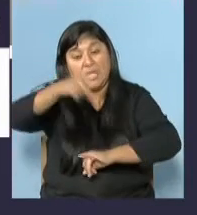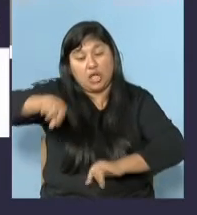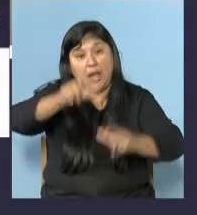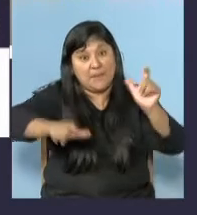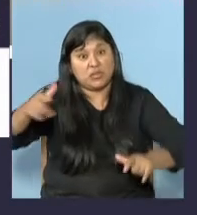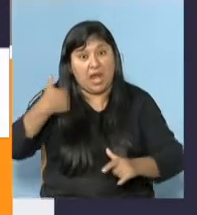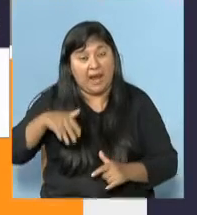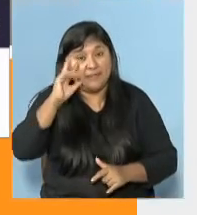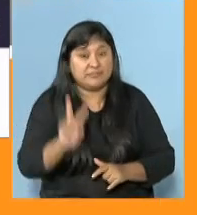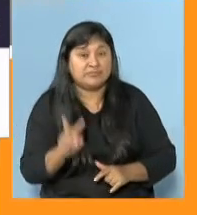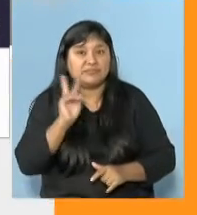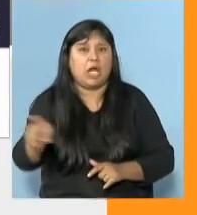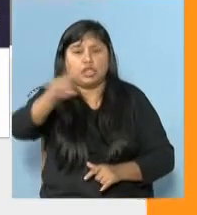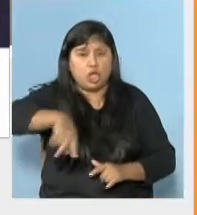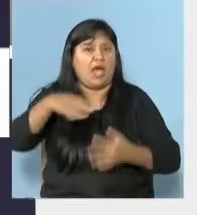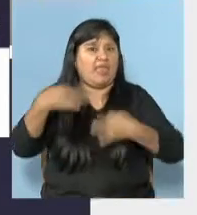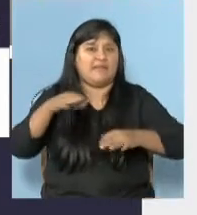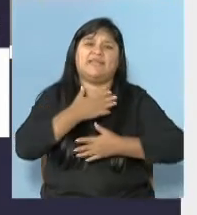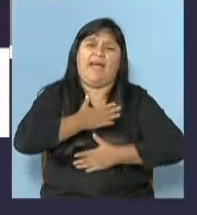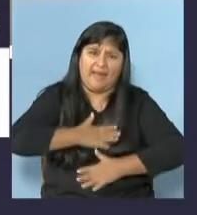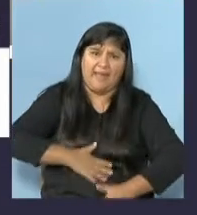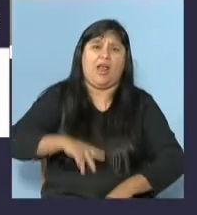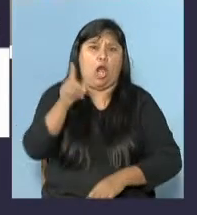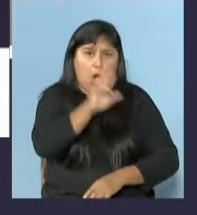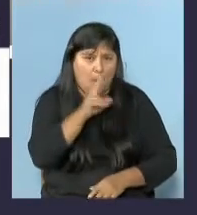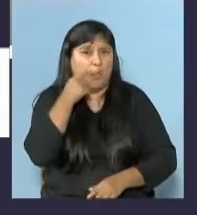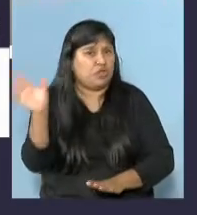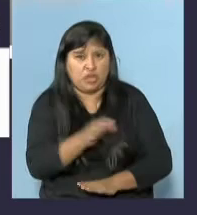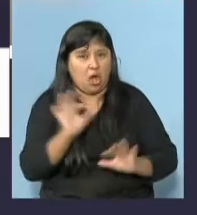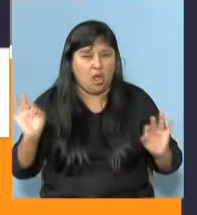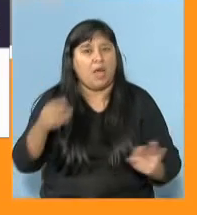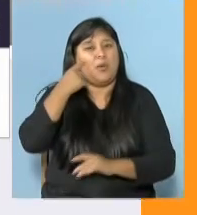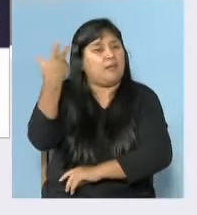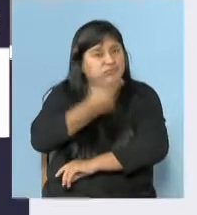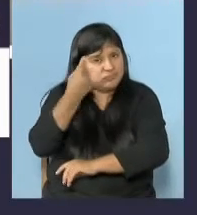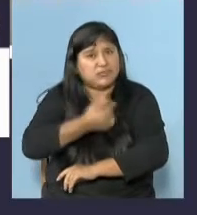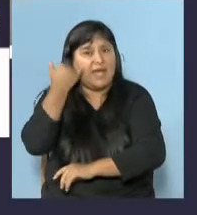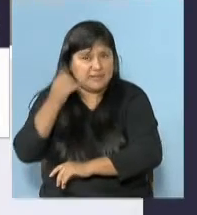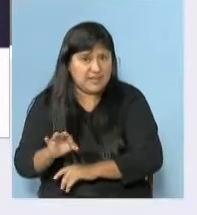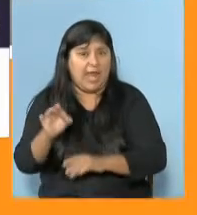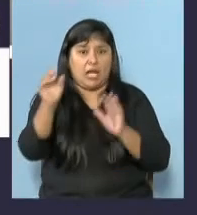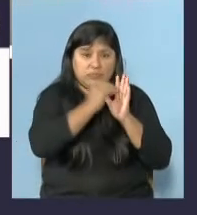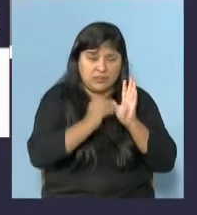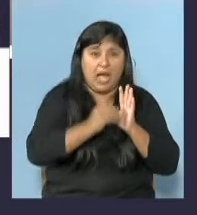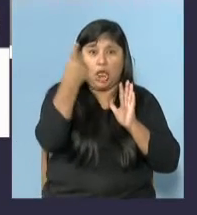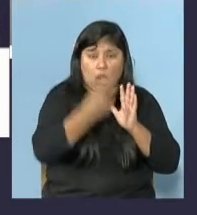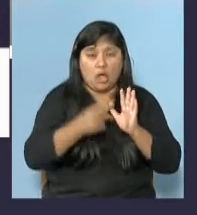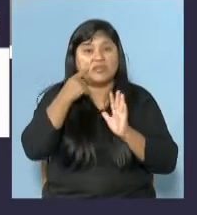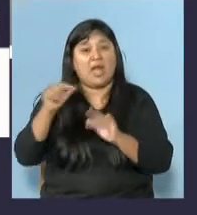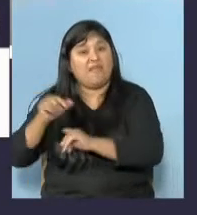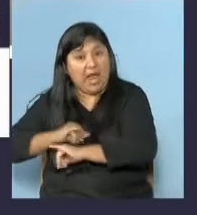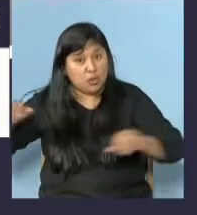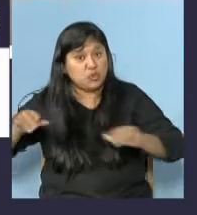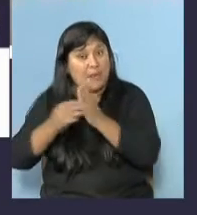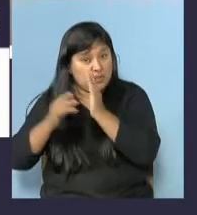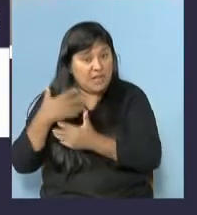queden todos tranquilos y tranquilas, que todos los esquemas se van a completar tal cual fue anunciado por la propia ministra de Salud. Y